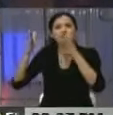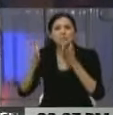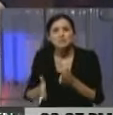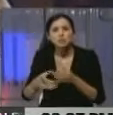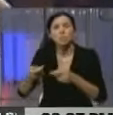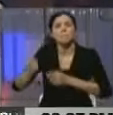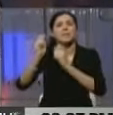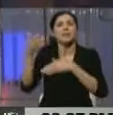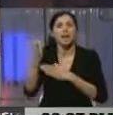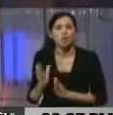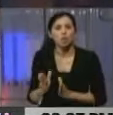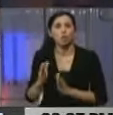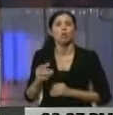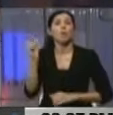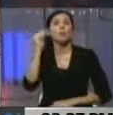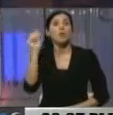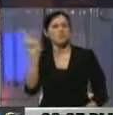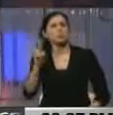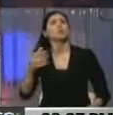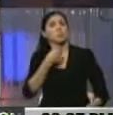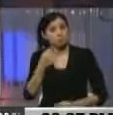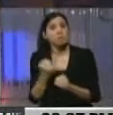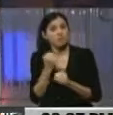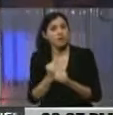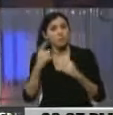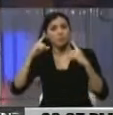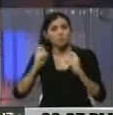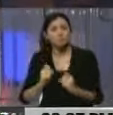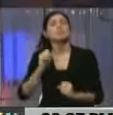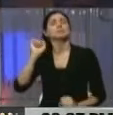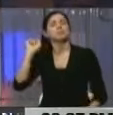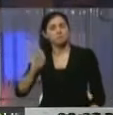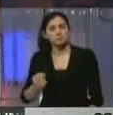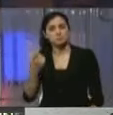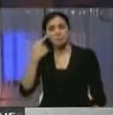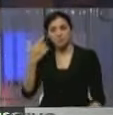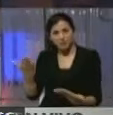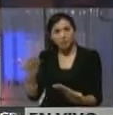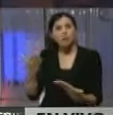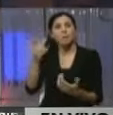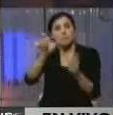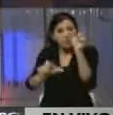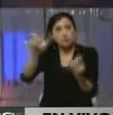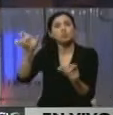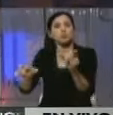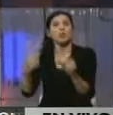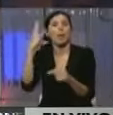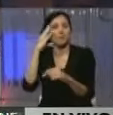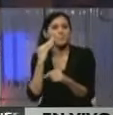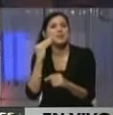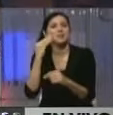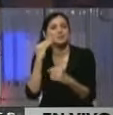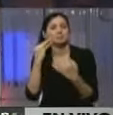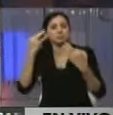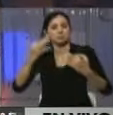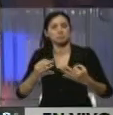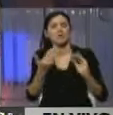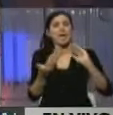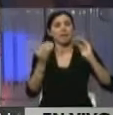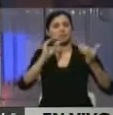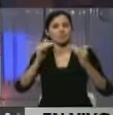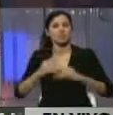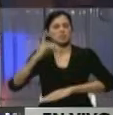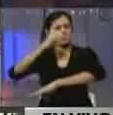pescadores, a las mujeres venezolanas, a los profesionales. Eso sí, ustedes van a encontrar gente con experiencia, con moral, con ética,